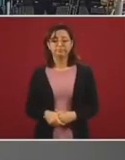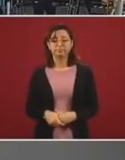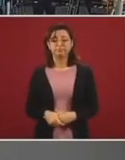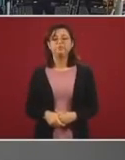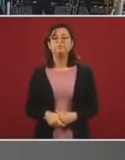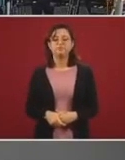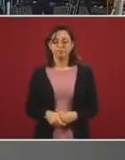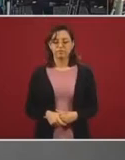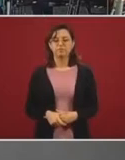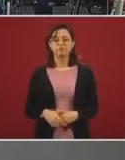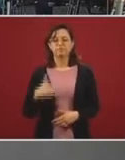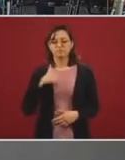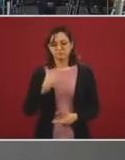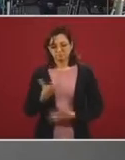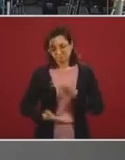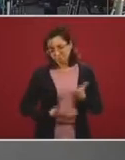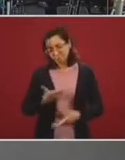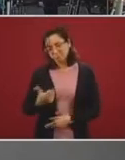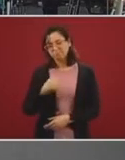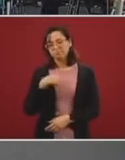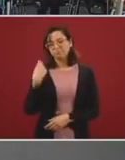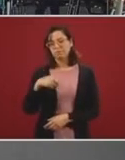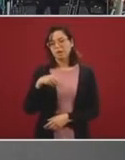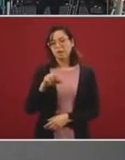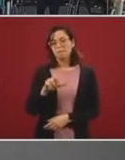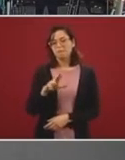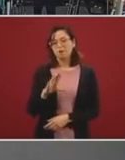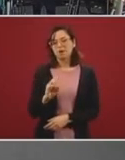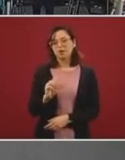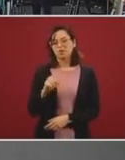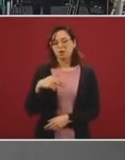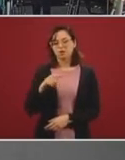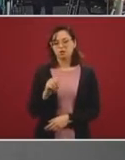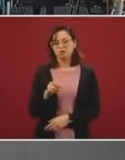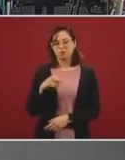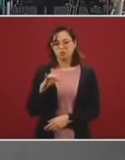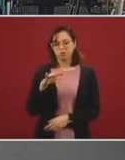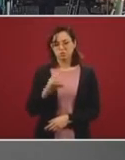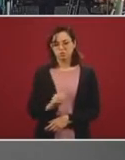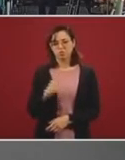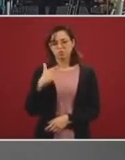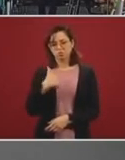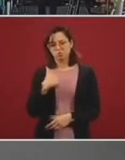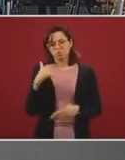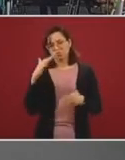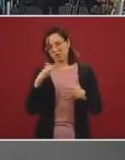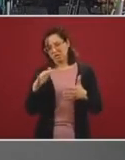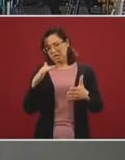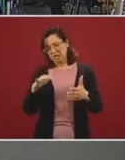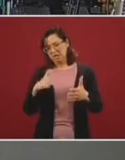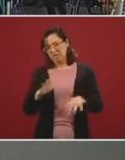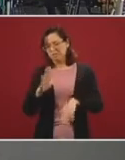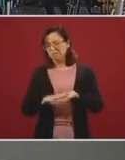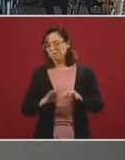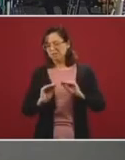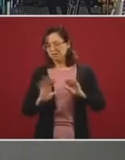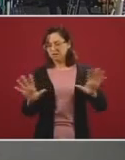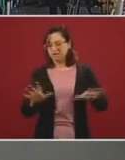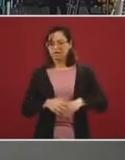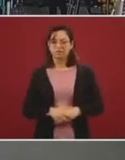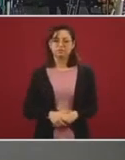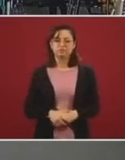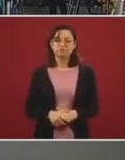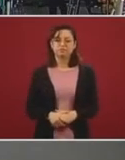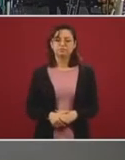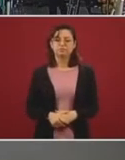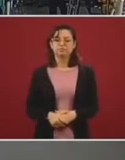Santiago Nieto, titular de la Unidad de Inteligencia Financiera Federal, dio a conocer que en Guanajuato se detectó una red de trata de personas que operaba